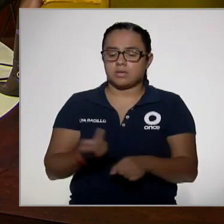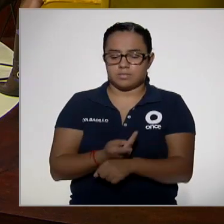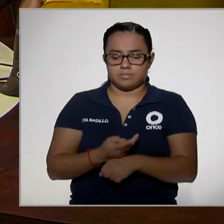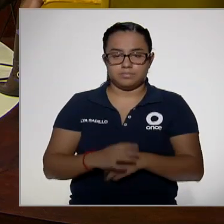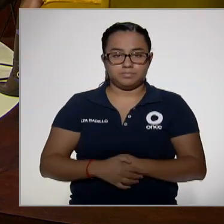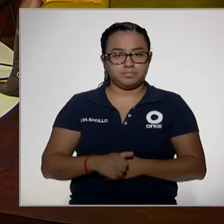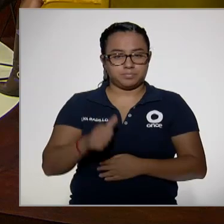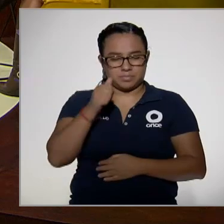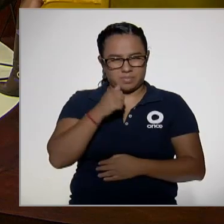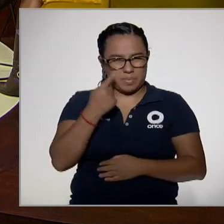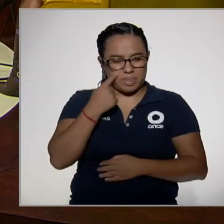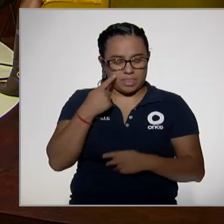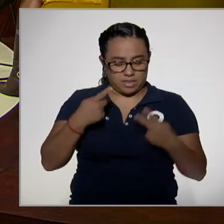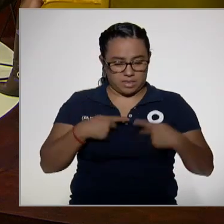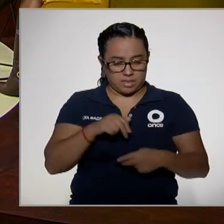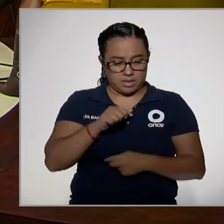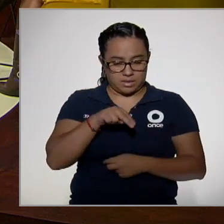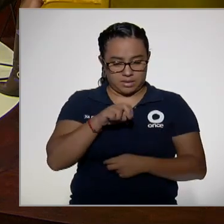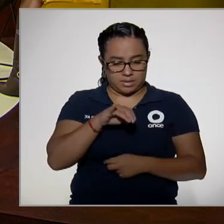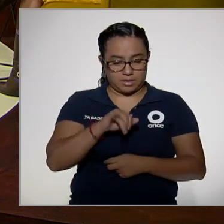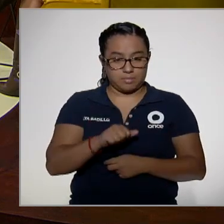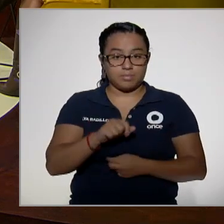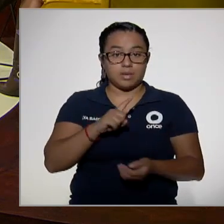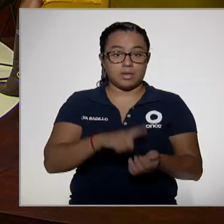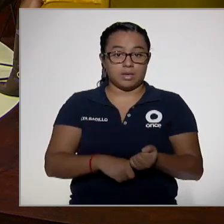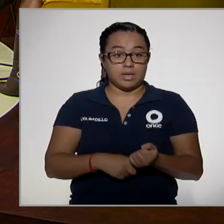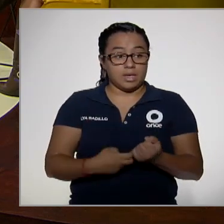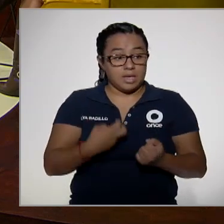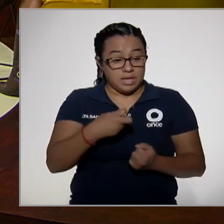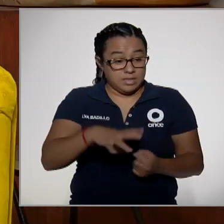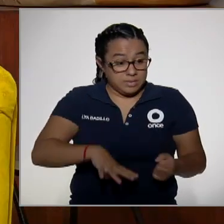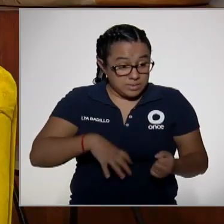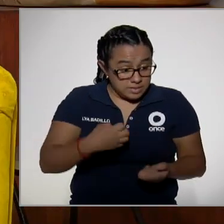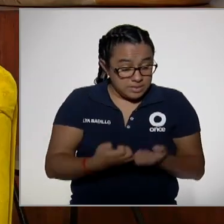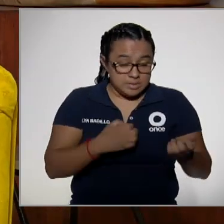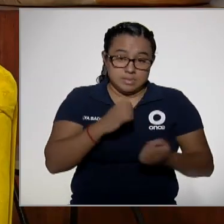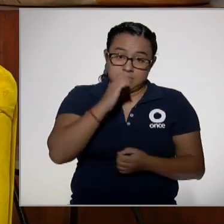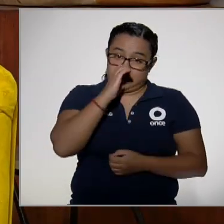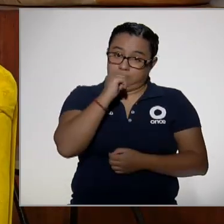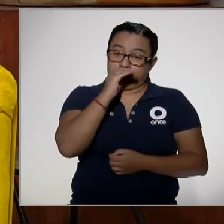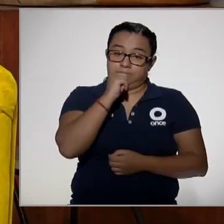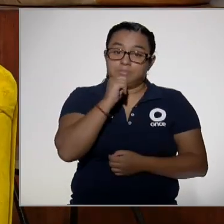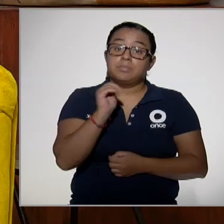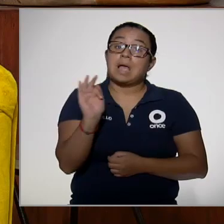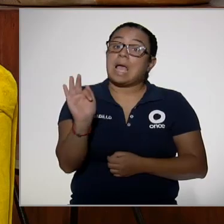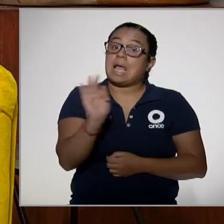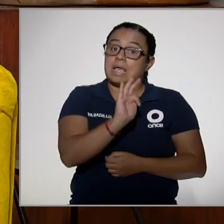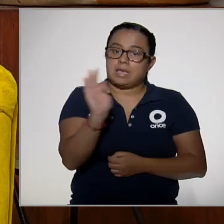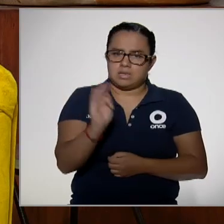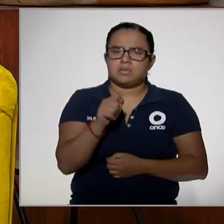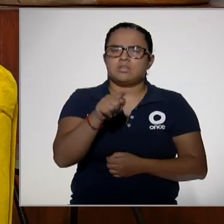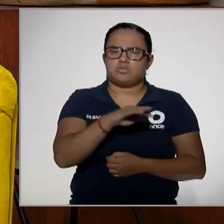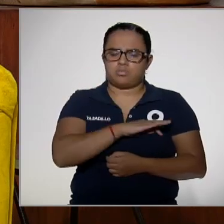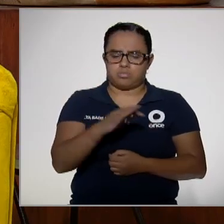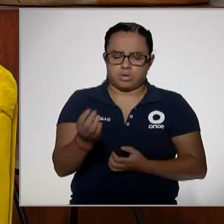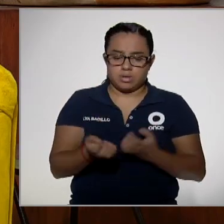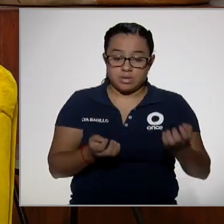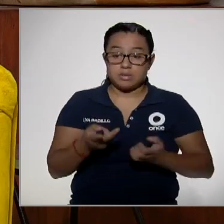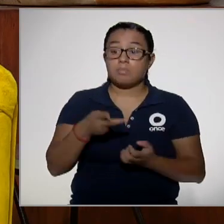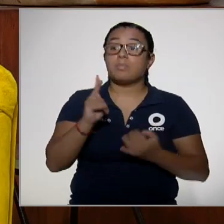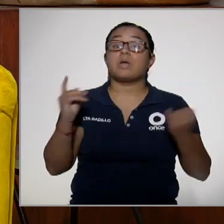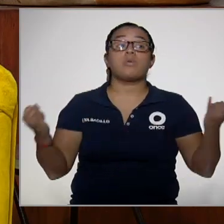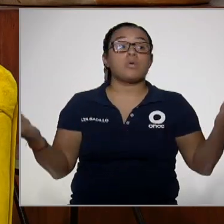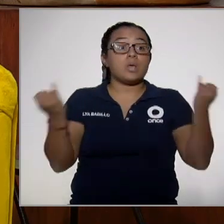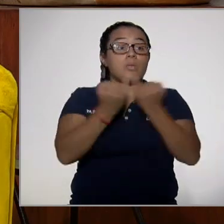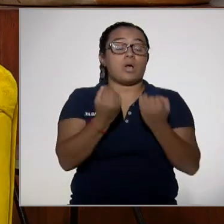generalmente las personas con anemia tienen intolerancia a los esfuerzos físicos entonces quizá puedas hacer ejercicio pero el rendimiento no va a ser el mismo